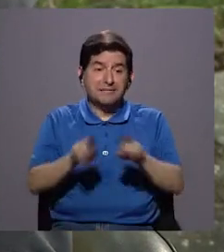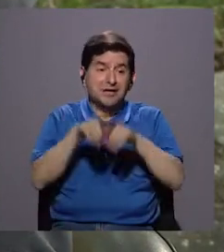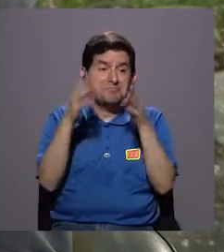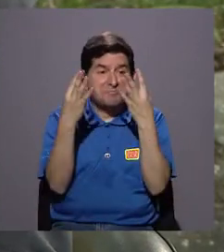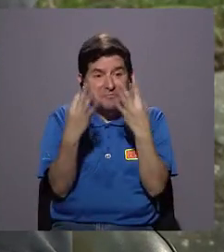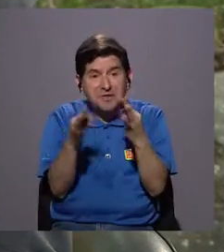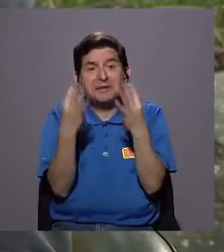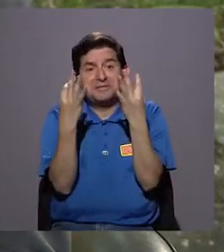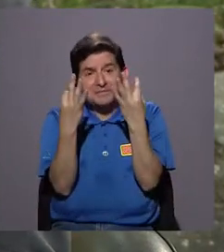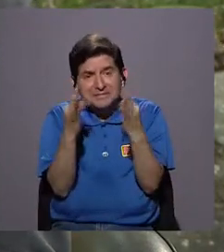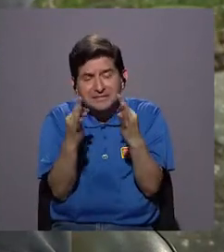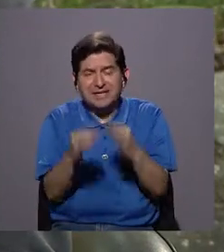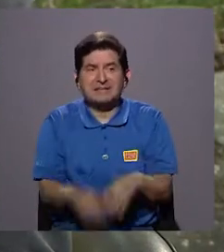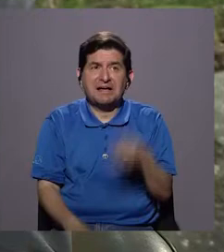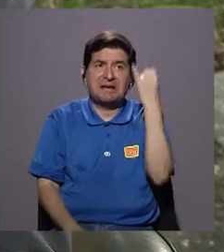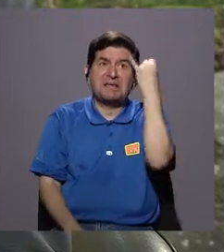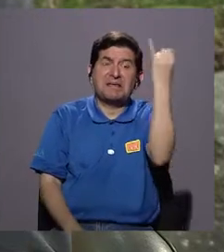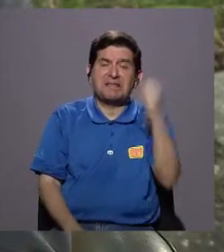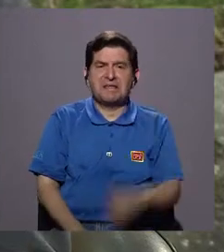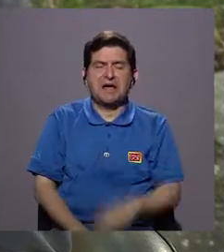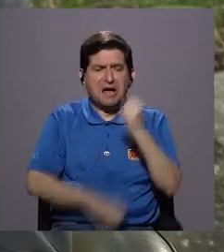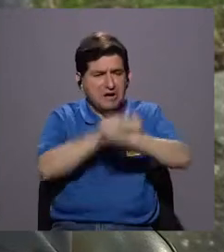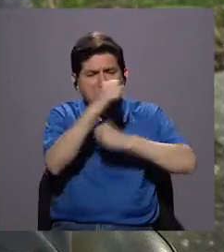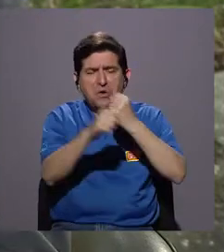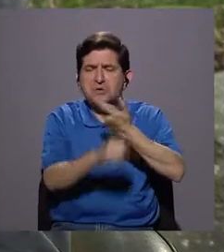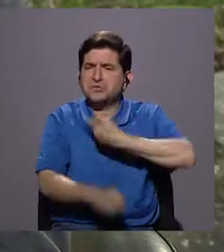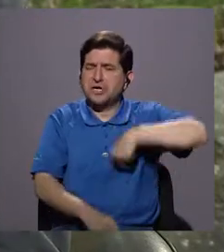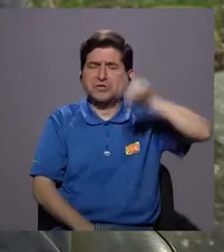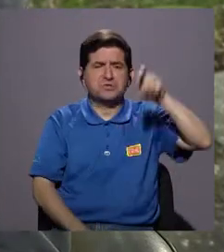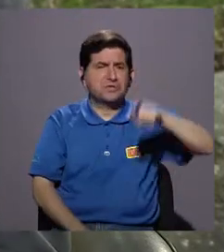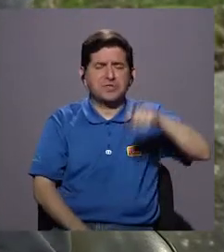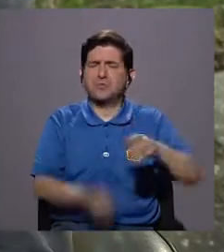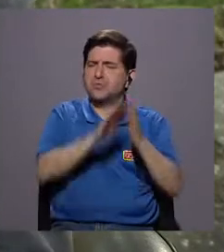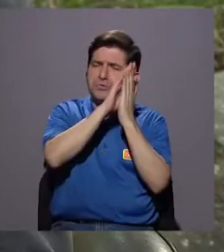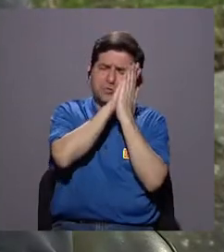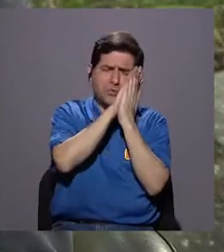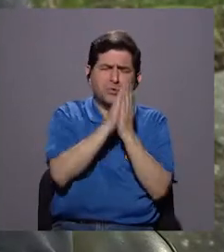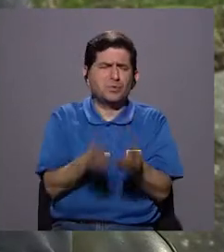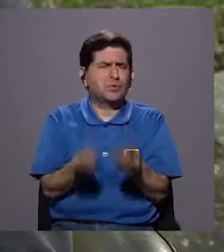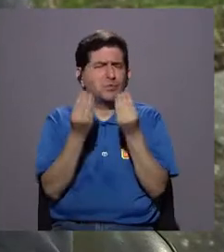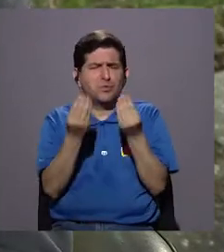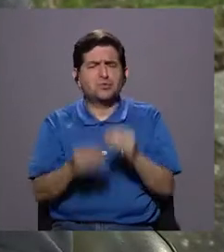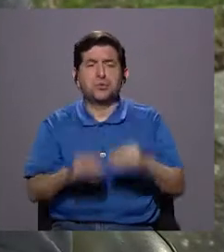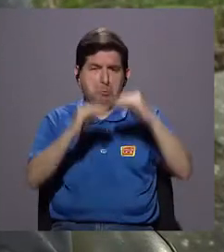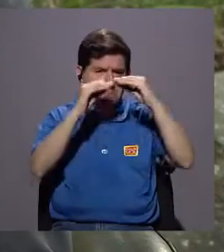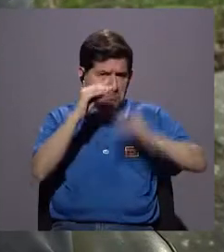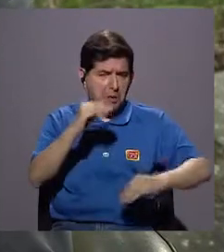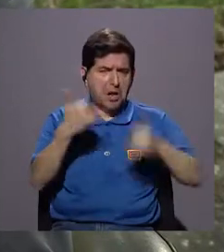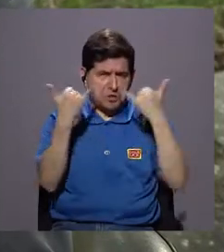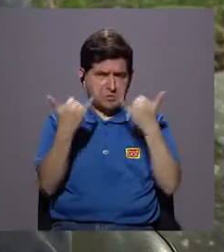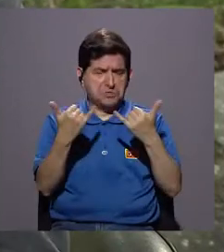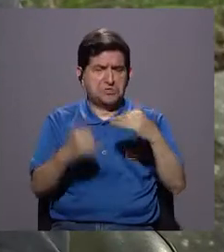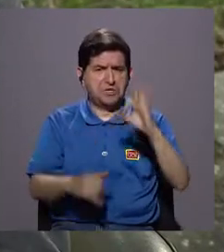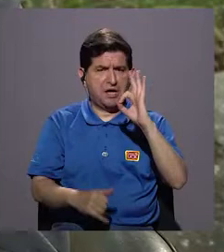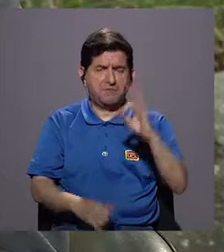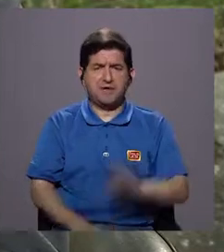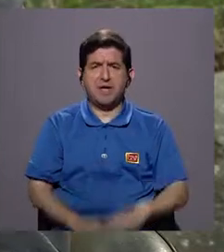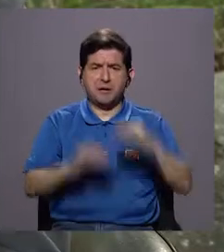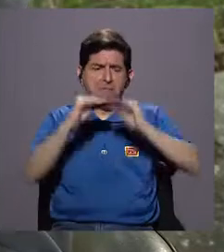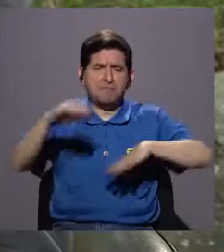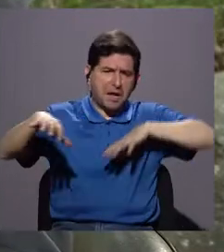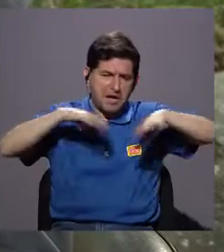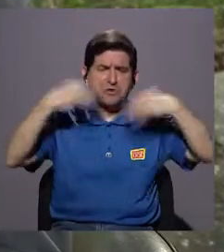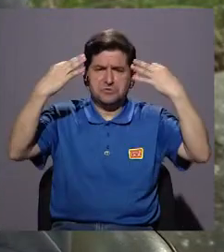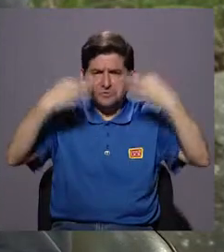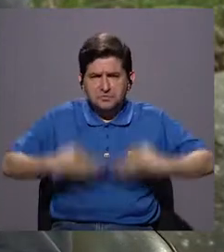tratado de vender la idea que como que con la edad nosotros no es necesario que durmamos tanto, que con que durmamos menos ya ocupamos menos porque tenemos menos